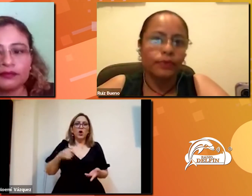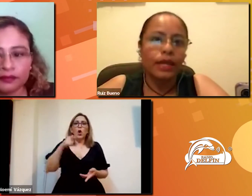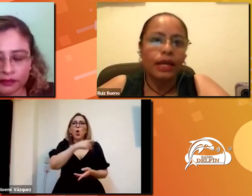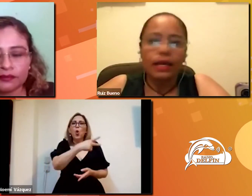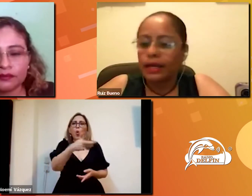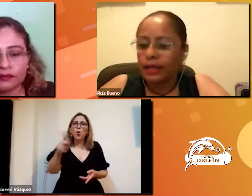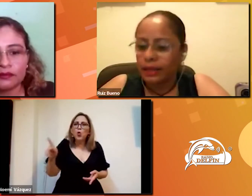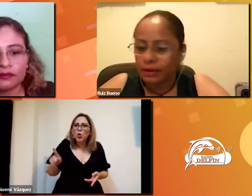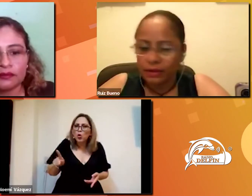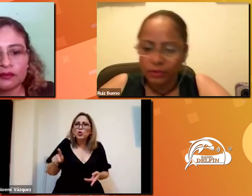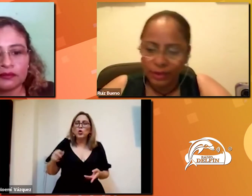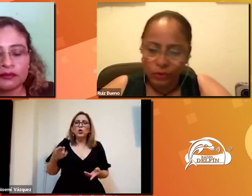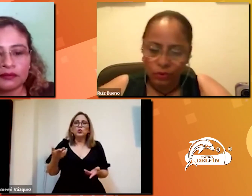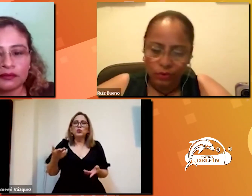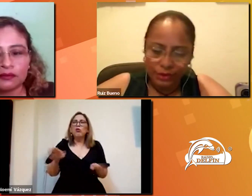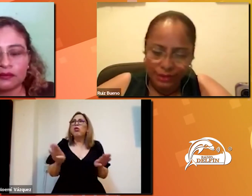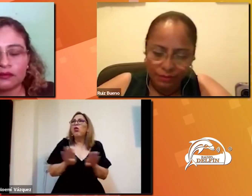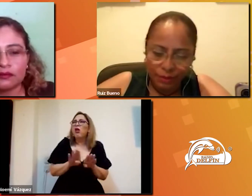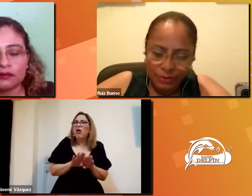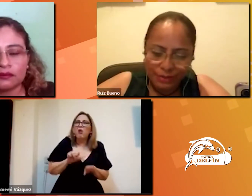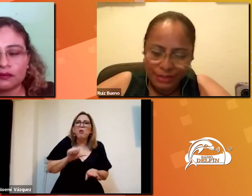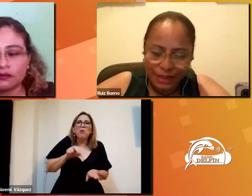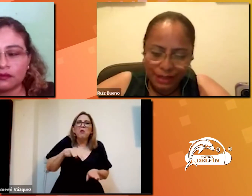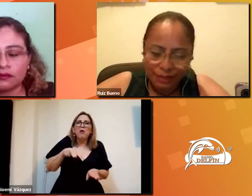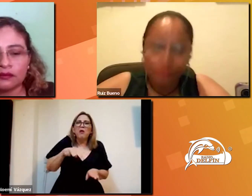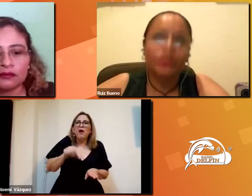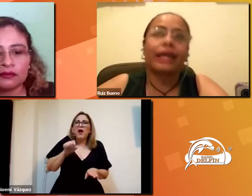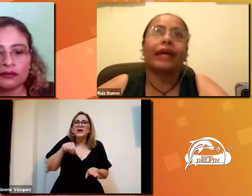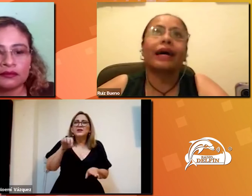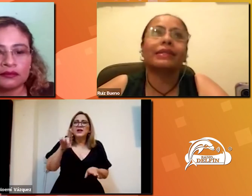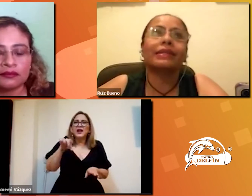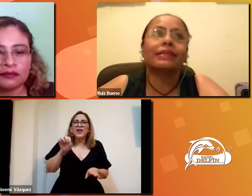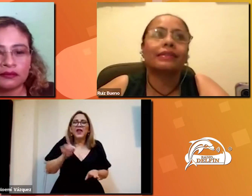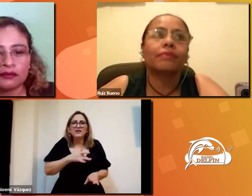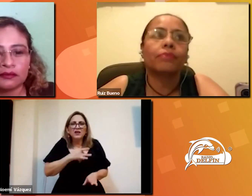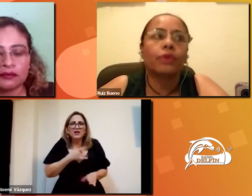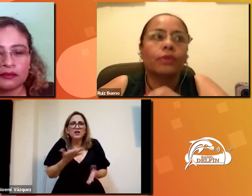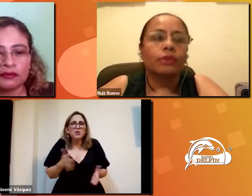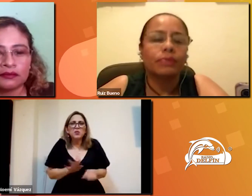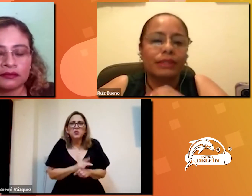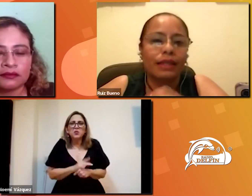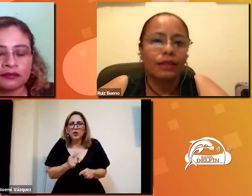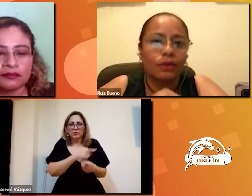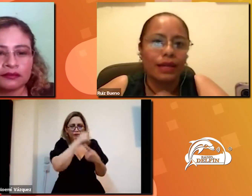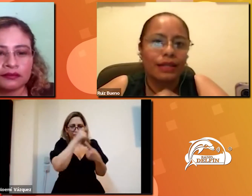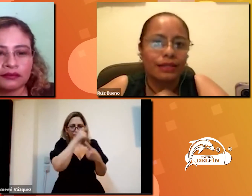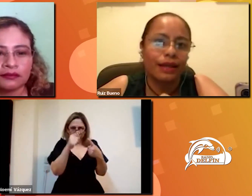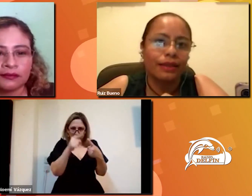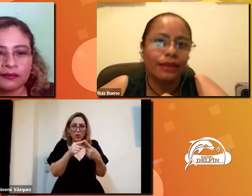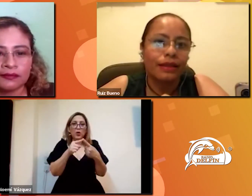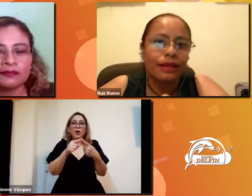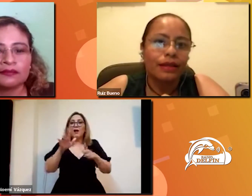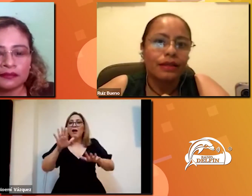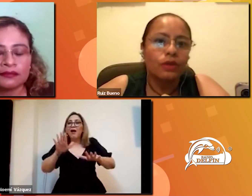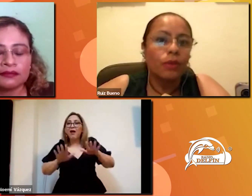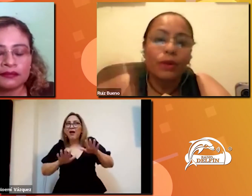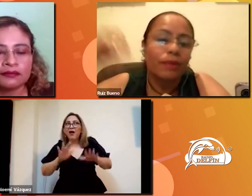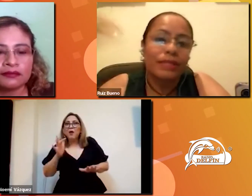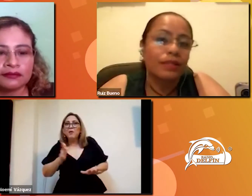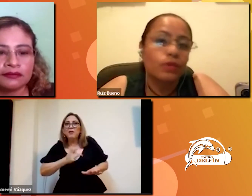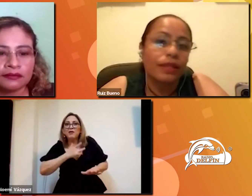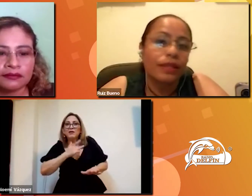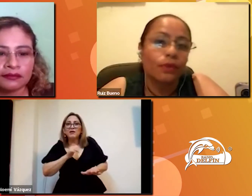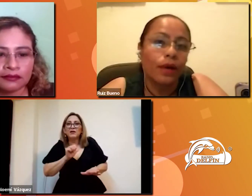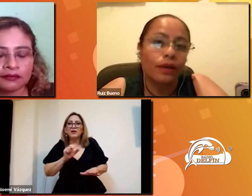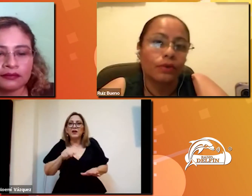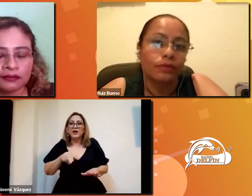¿no? Número uno, vamos a revisar, porque a veces podemos empezar a detonar ansiedad no porque me